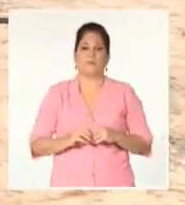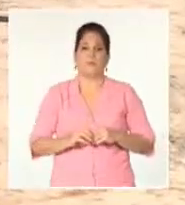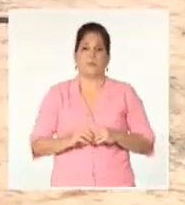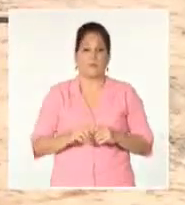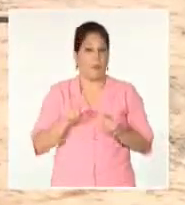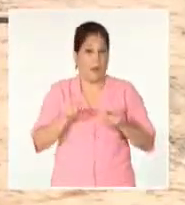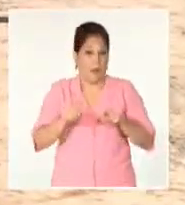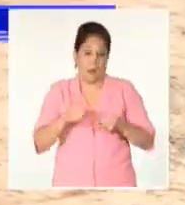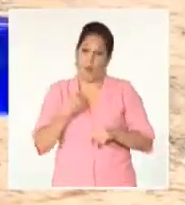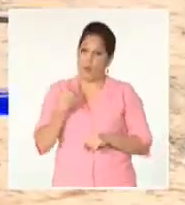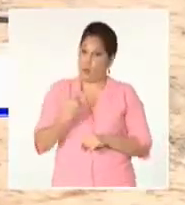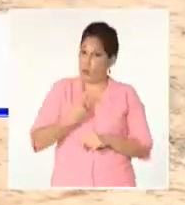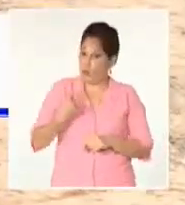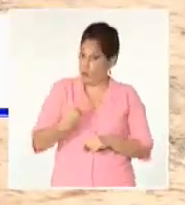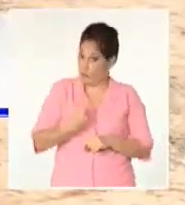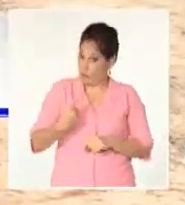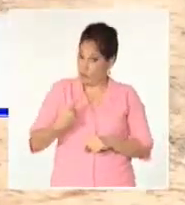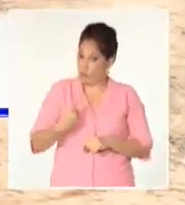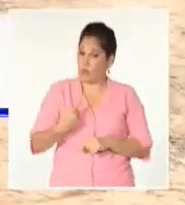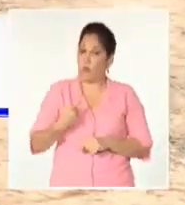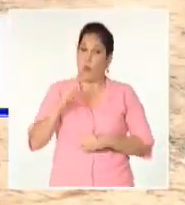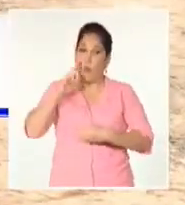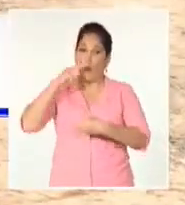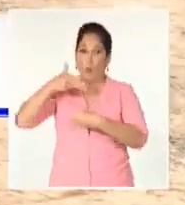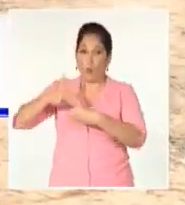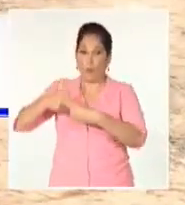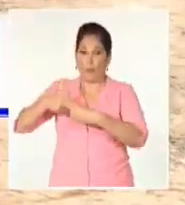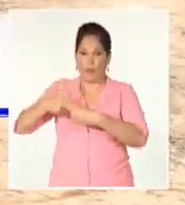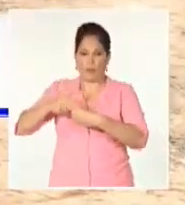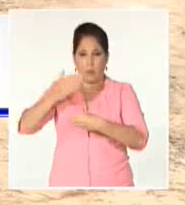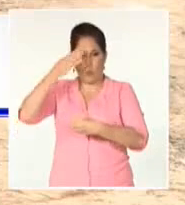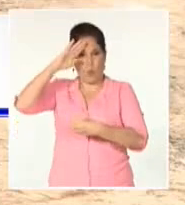Constituye para la organización, para CUPEI y el país,